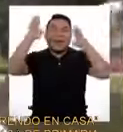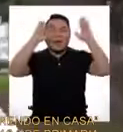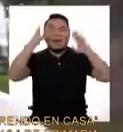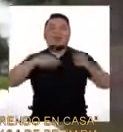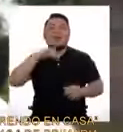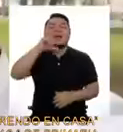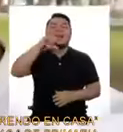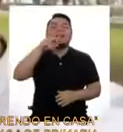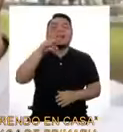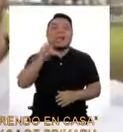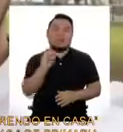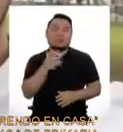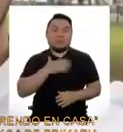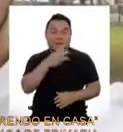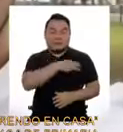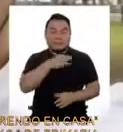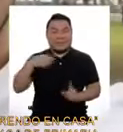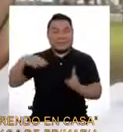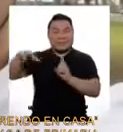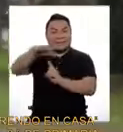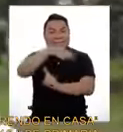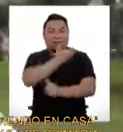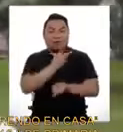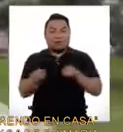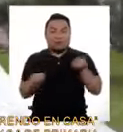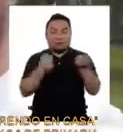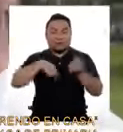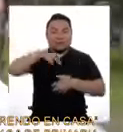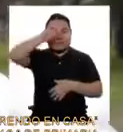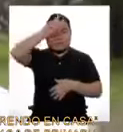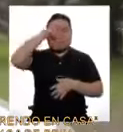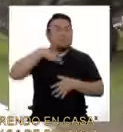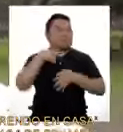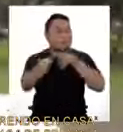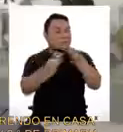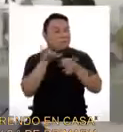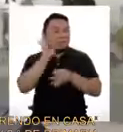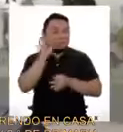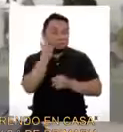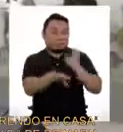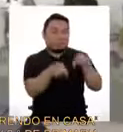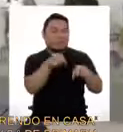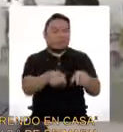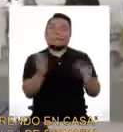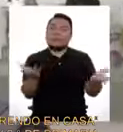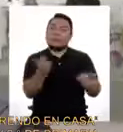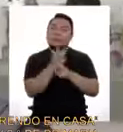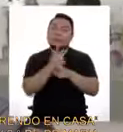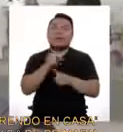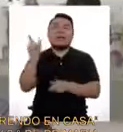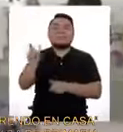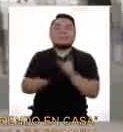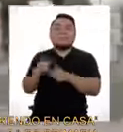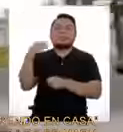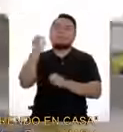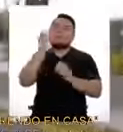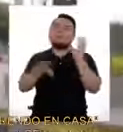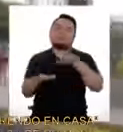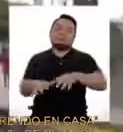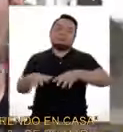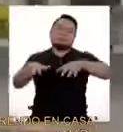Alejandro y junto al MINAM, o sea, Ministerio del Ambiente del Gobierno de Perú, te voy a explicar por qué tu basura no es tan basura. Cada día Perú produce basura suficiente como para